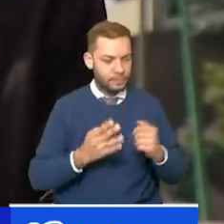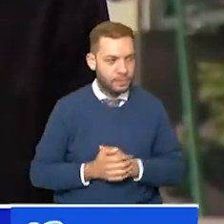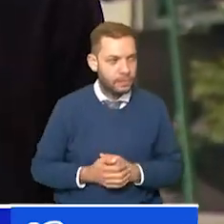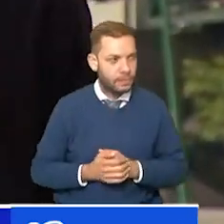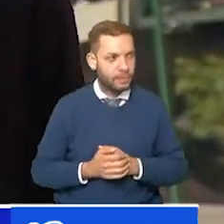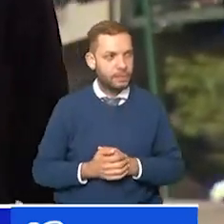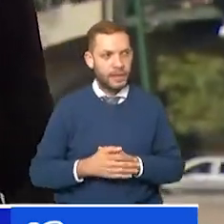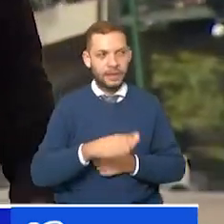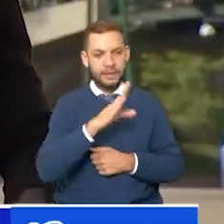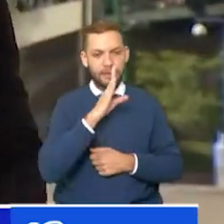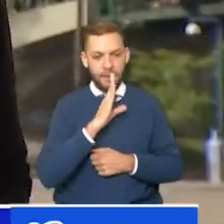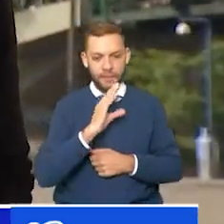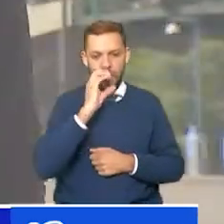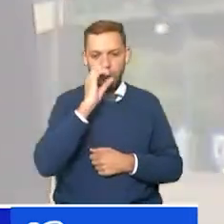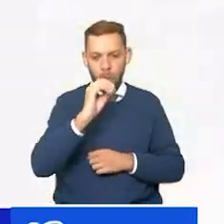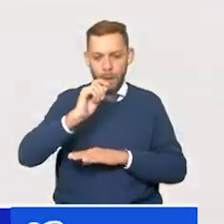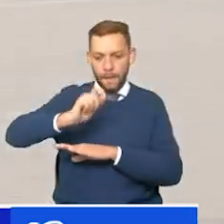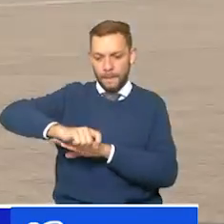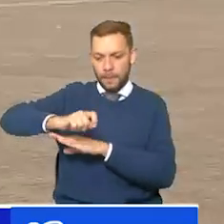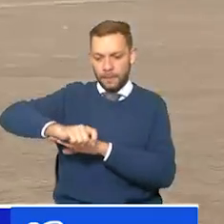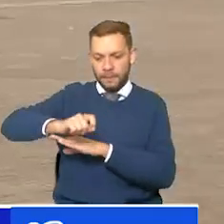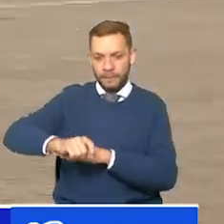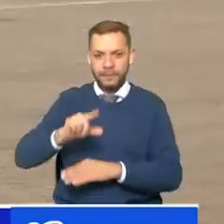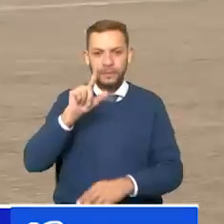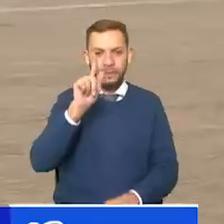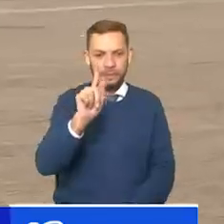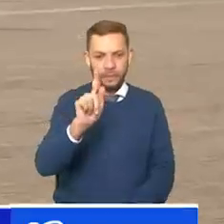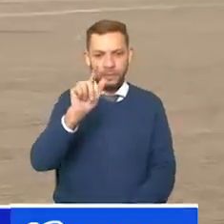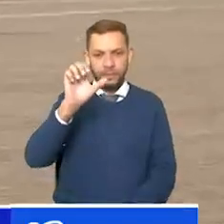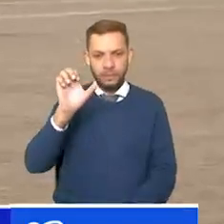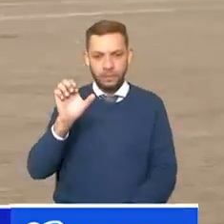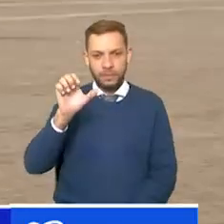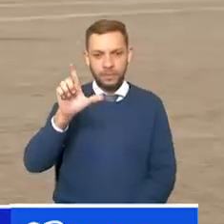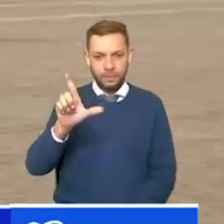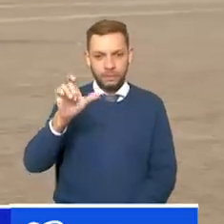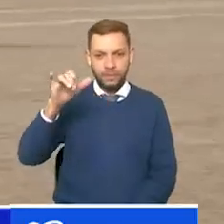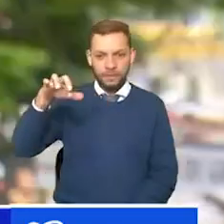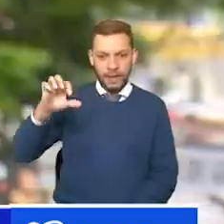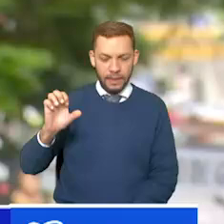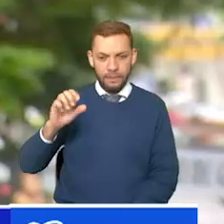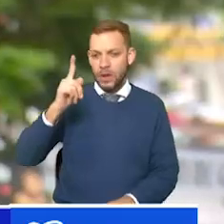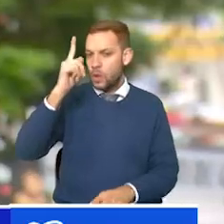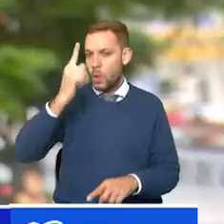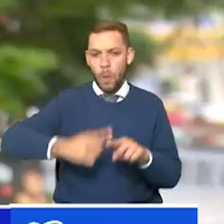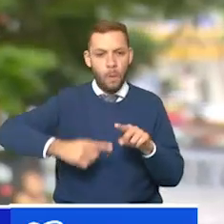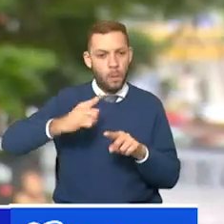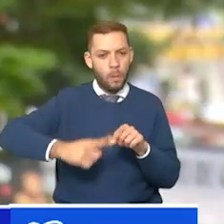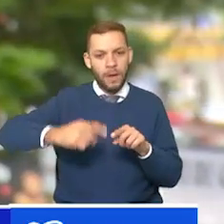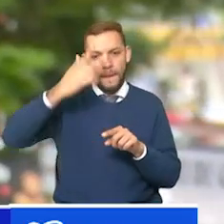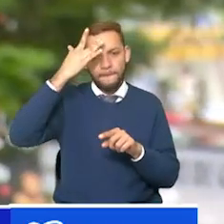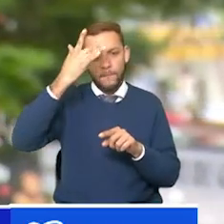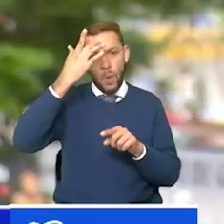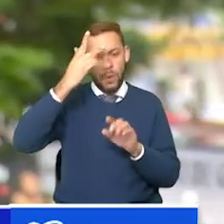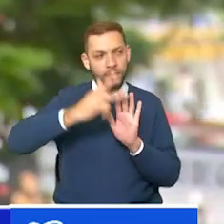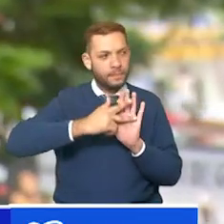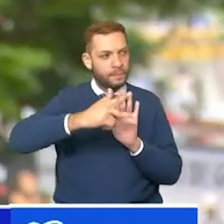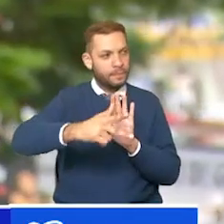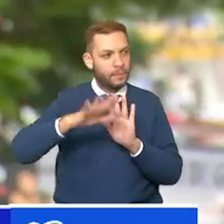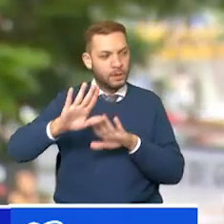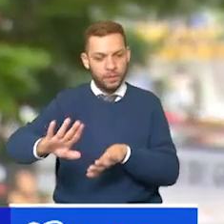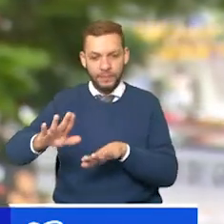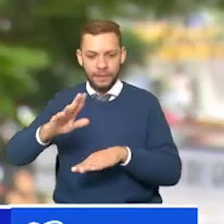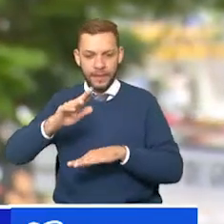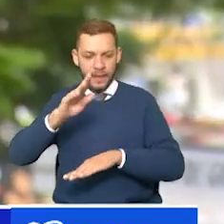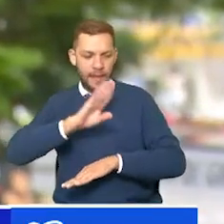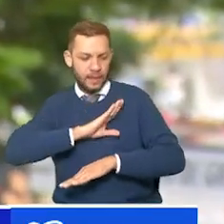la demanda fue interpuesta por el abogado Felipe Cardona quien asegura que el decreto es inconstitucional en este caso el alcalde en el artículo primero de